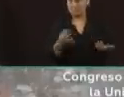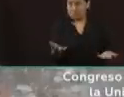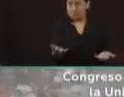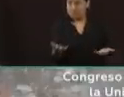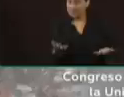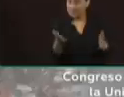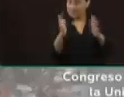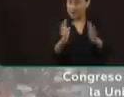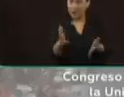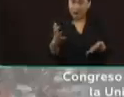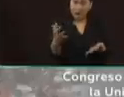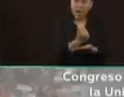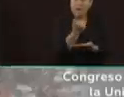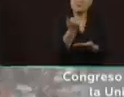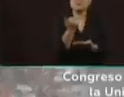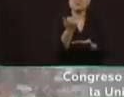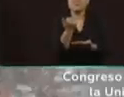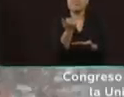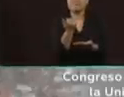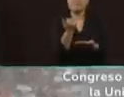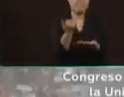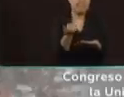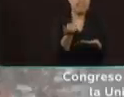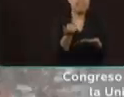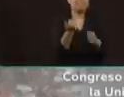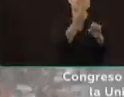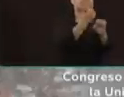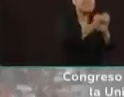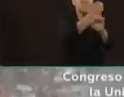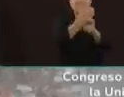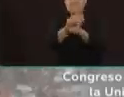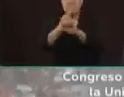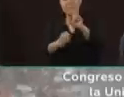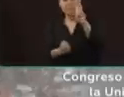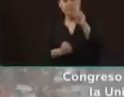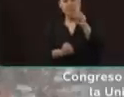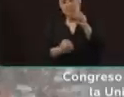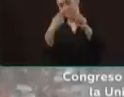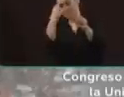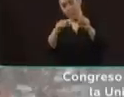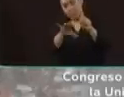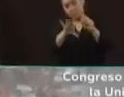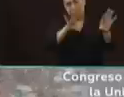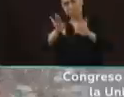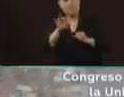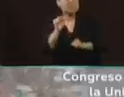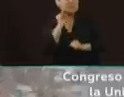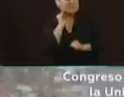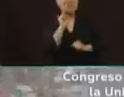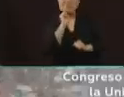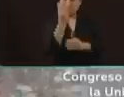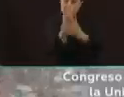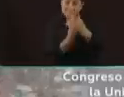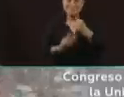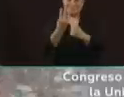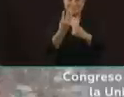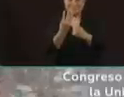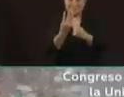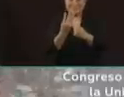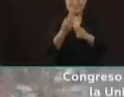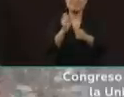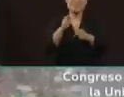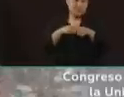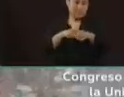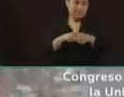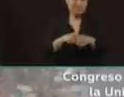Ganamos 30 estados en fórmula al Senado. Sigamos haciendo historia.